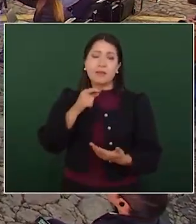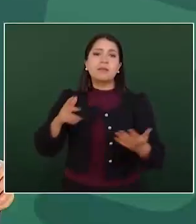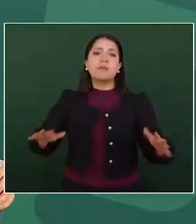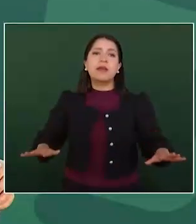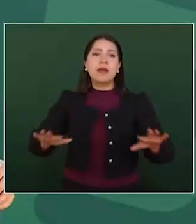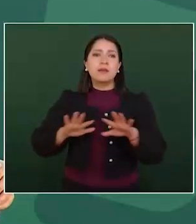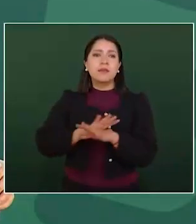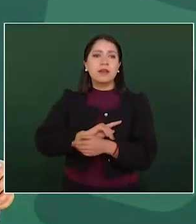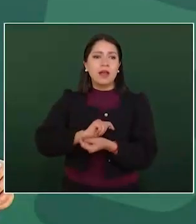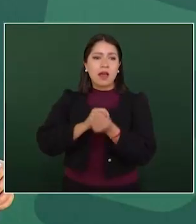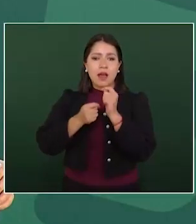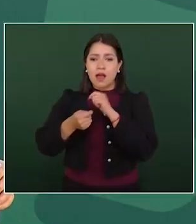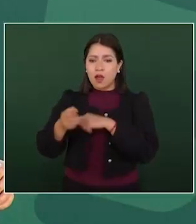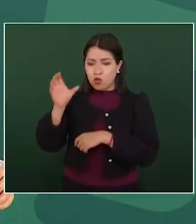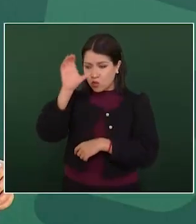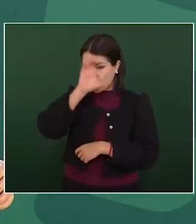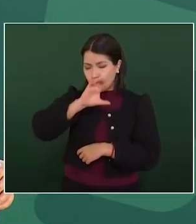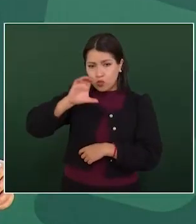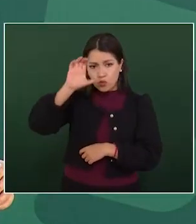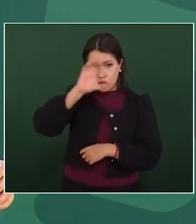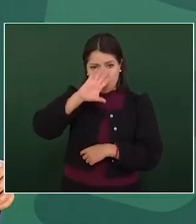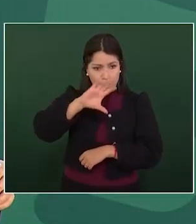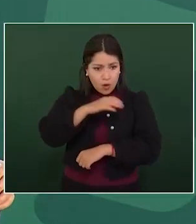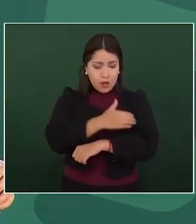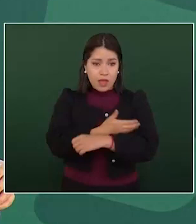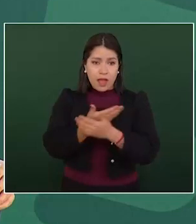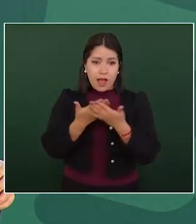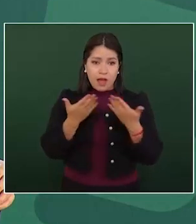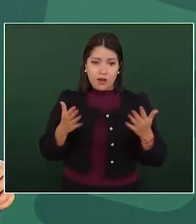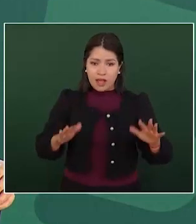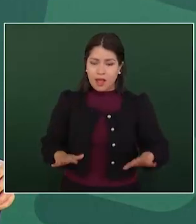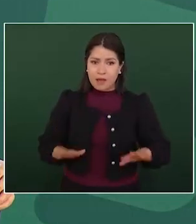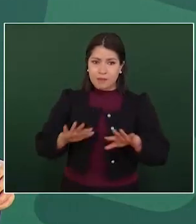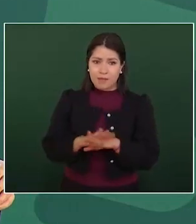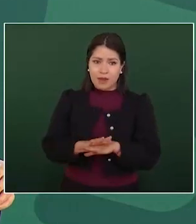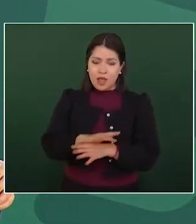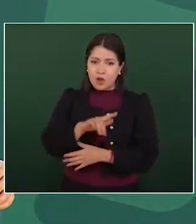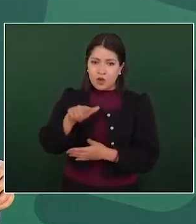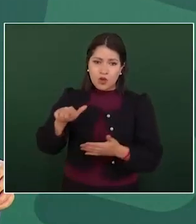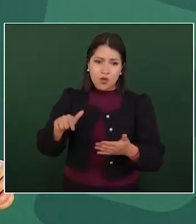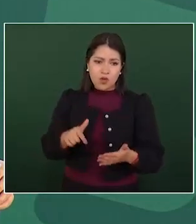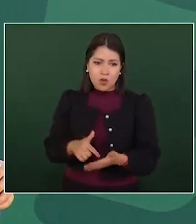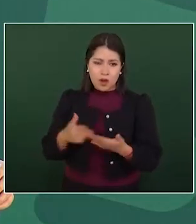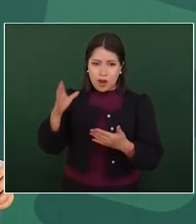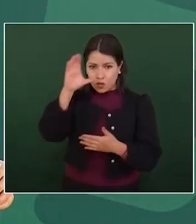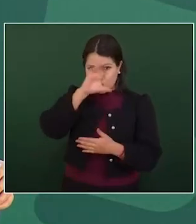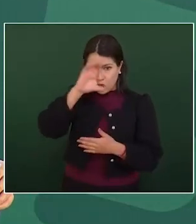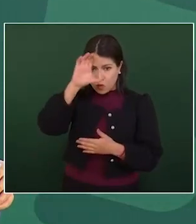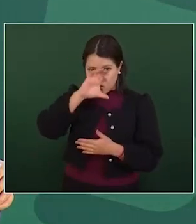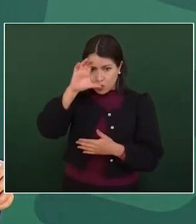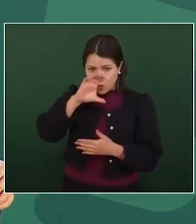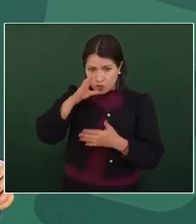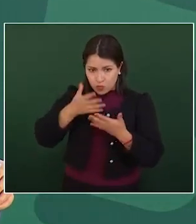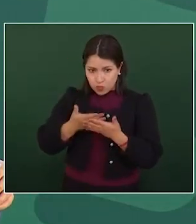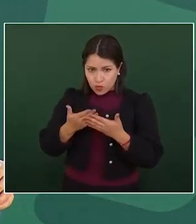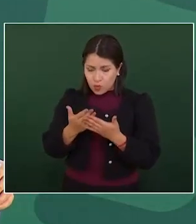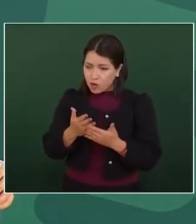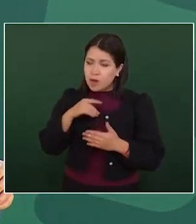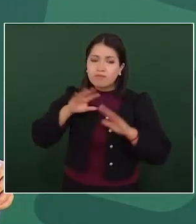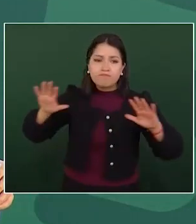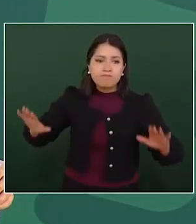la sede de la cultura del poder en el espacio del poder de la cultura y de un instrumento